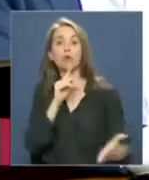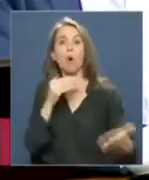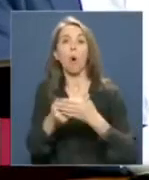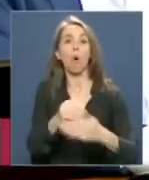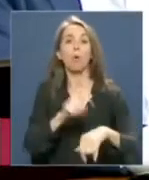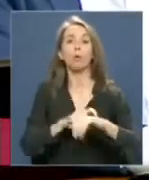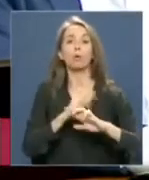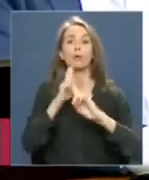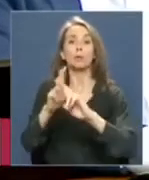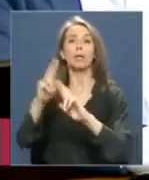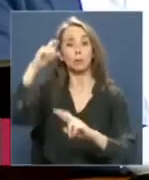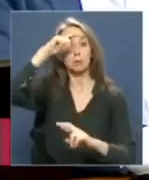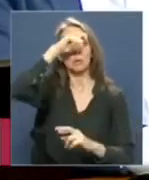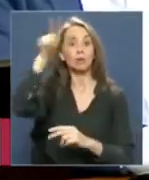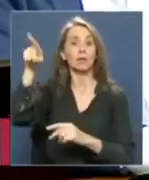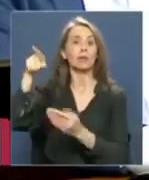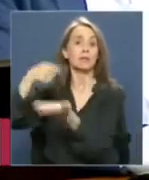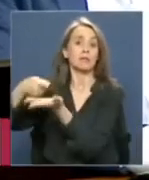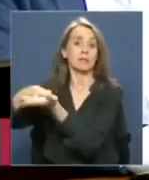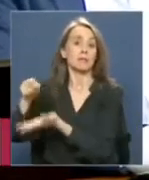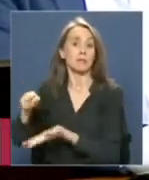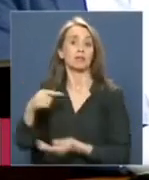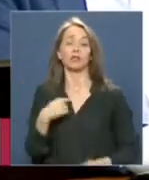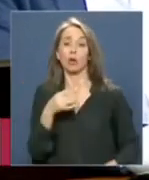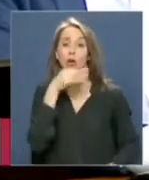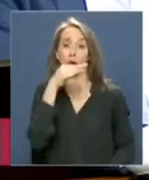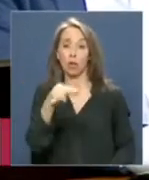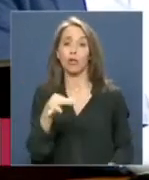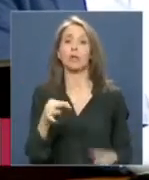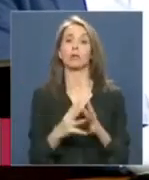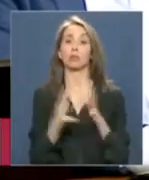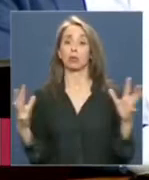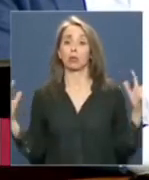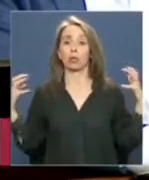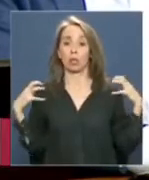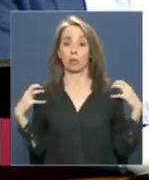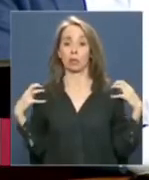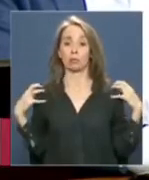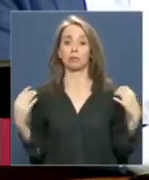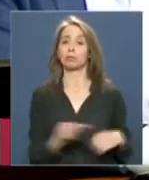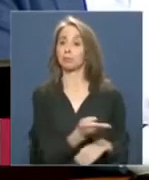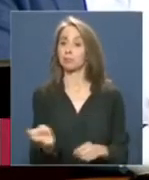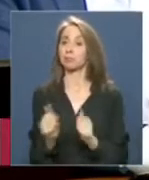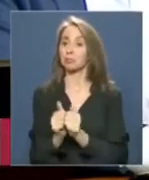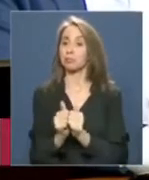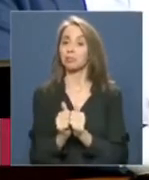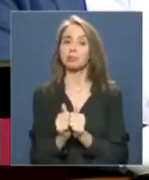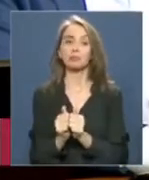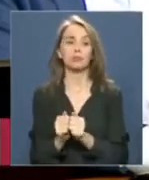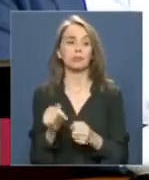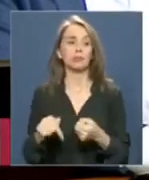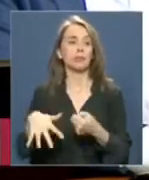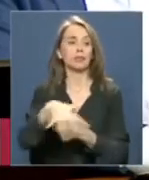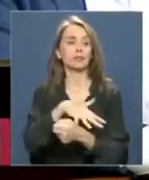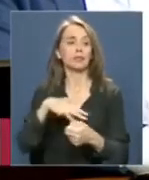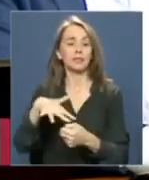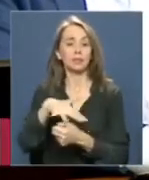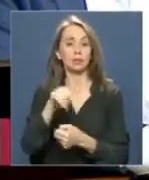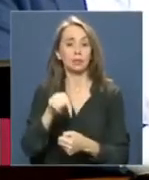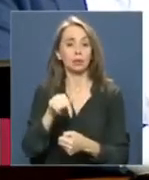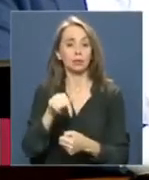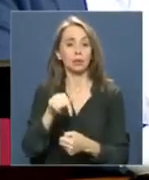a un mercado muy complejo. Yo lo digo con mucha responsabilidad, estimados colegas. Ahora, en este contexto,